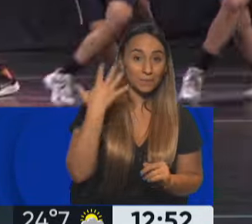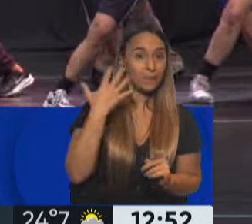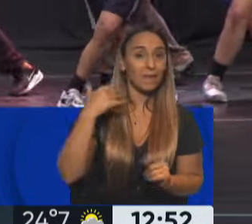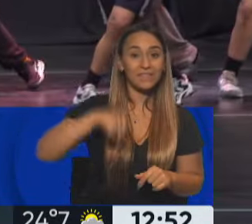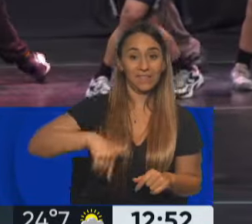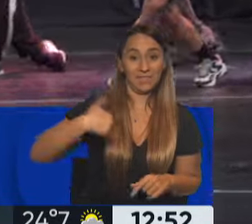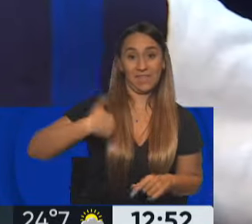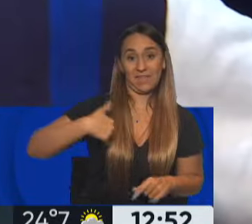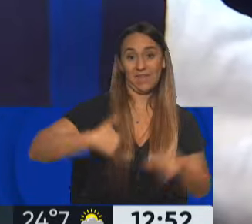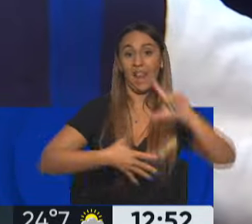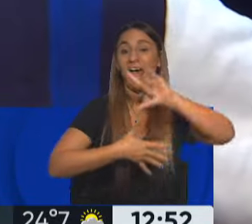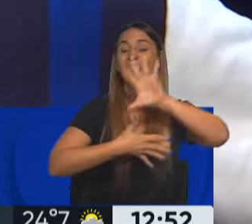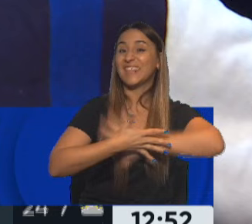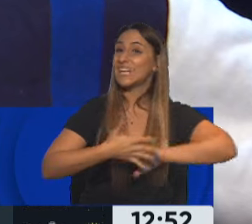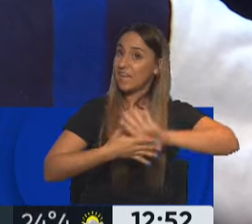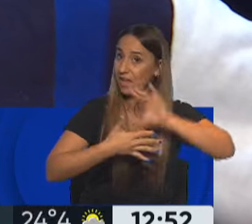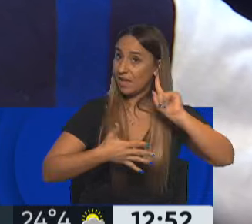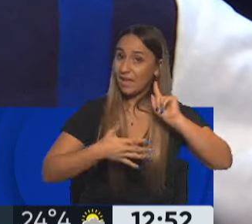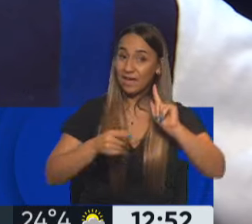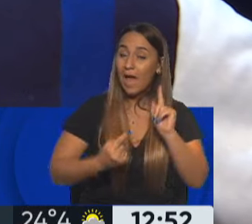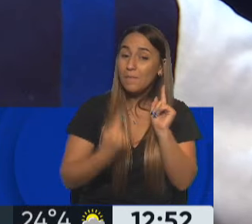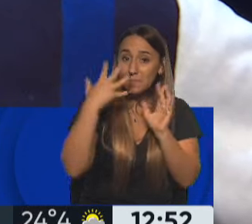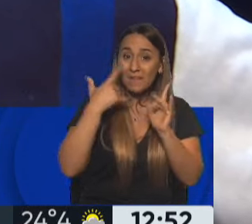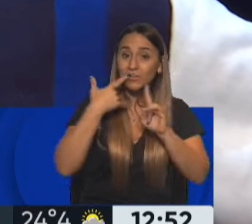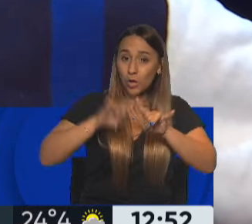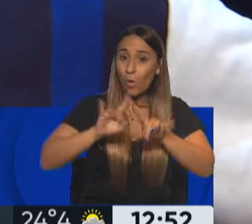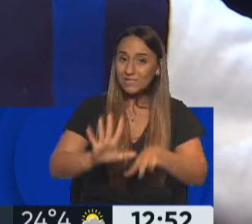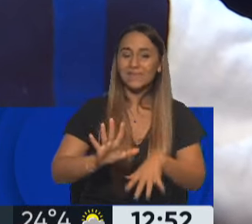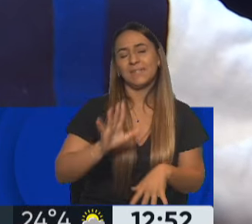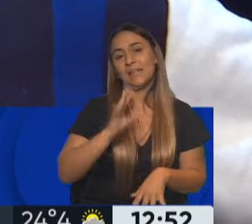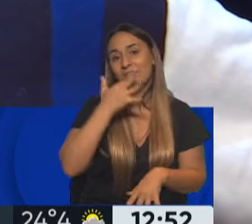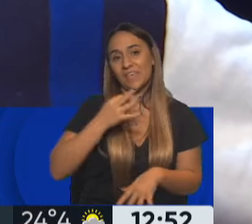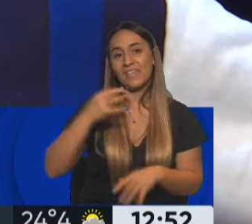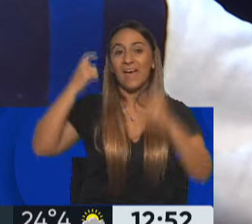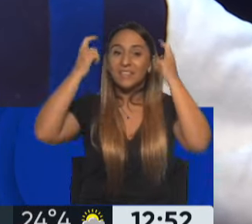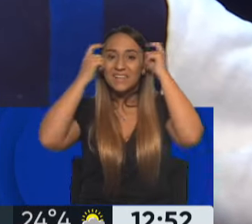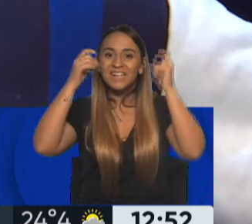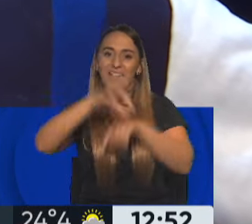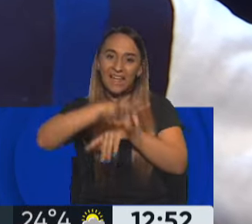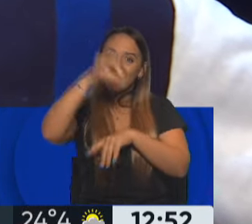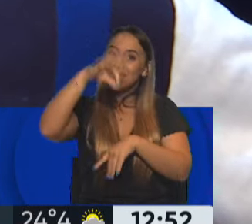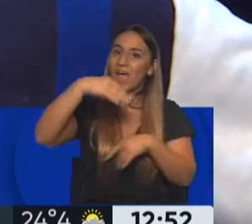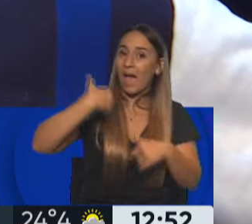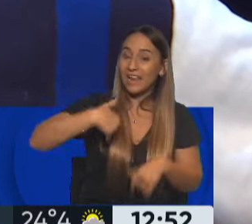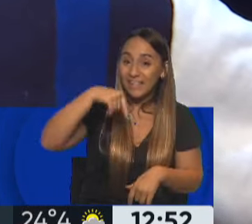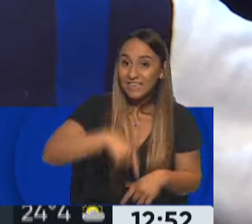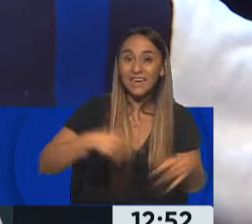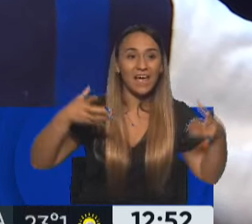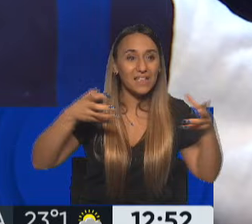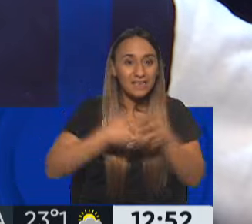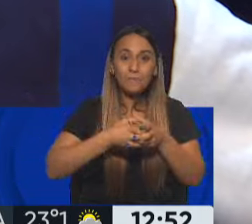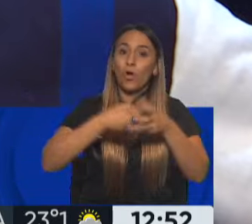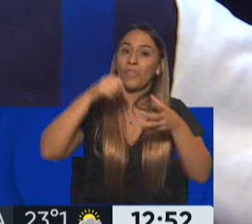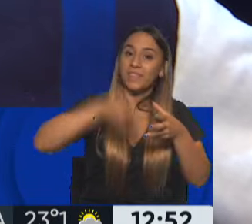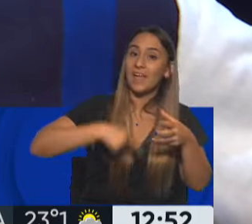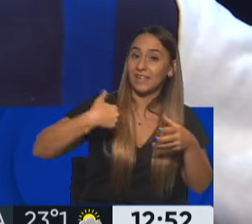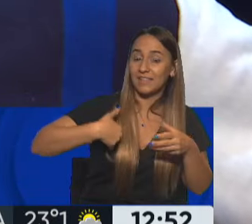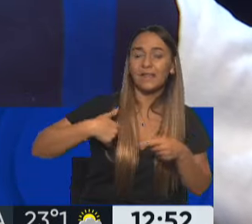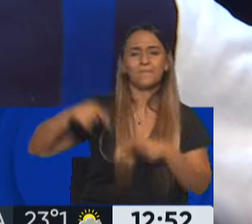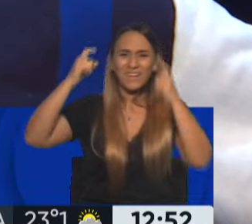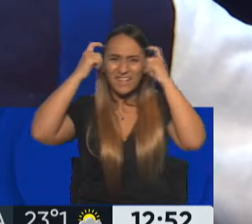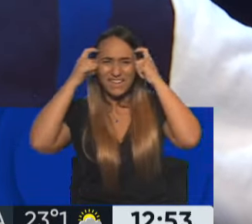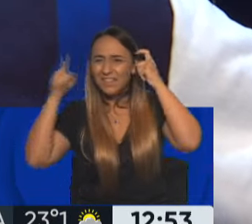así. Por eso no hay imágenes previas. Y es maravilloso que Disney haya elegido hacerlo en Argentina con todo un equipo argentino. Y como bien saben hacerlo ellos,